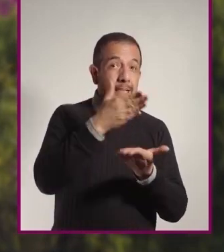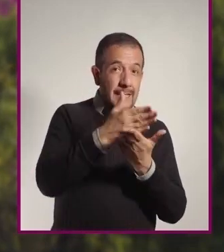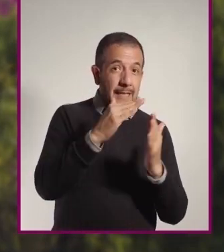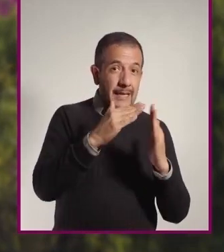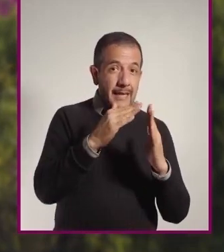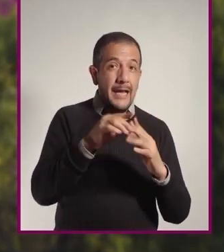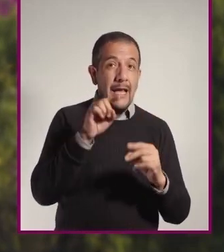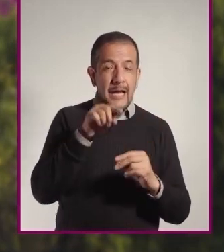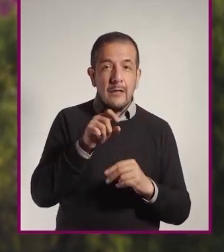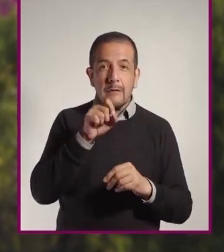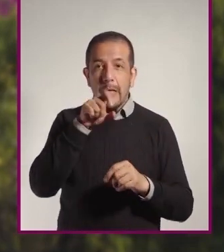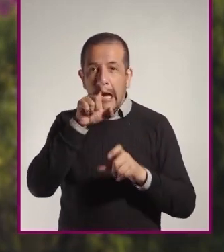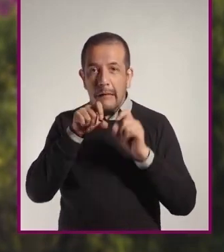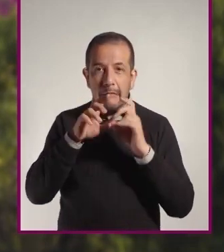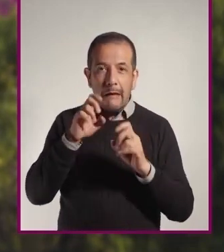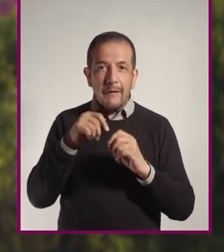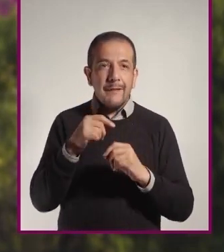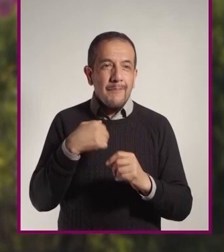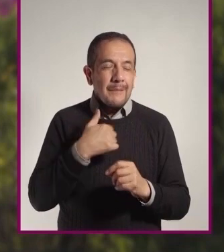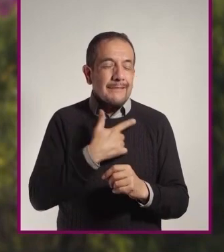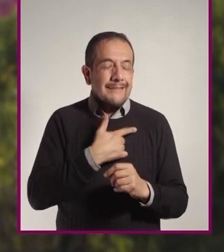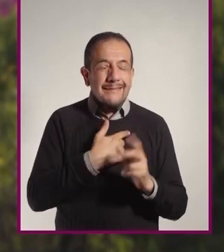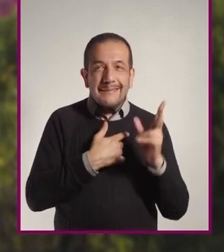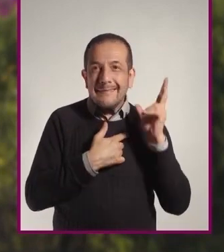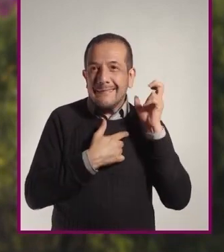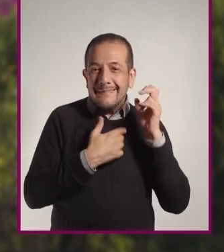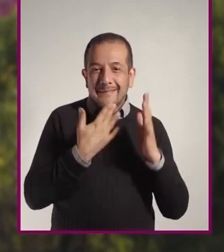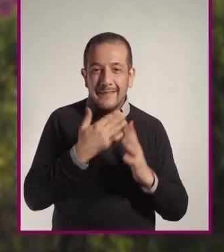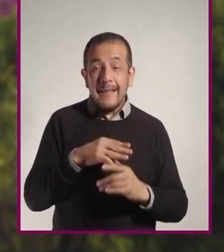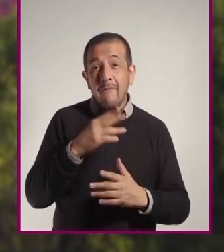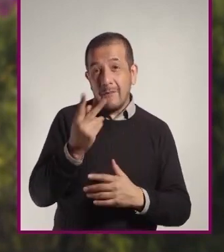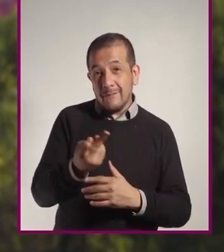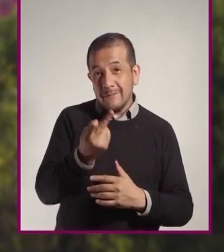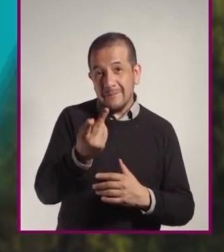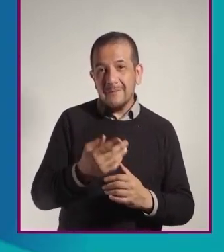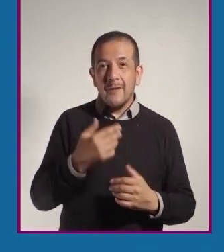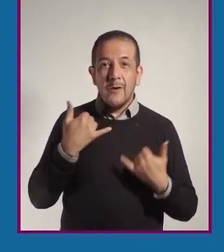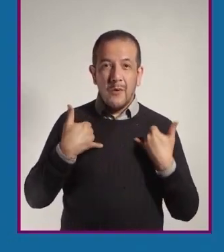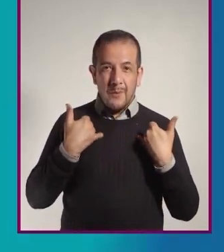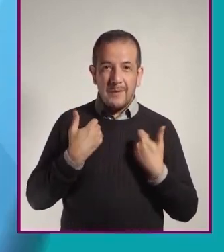sean tan escandalosos. Veamos qué escuchan otros jóvenes como tú.